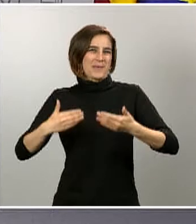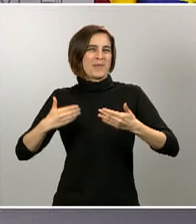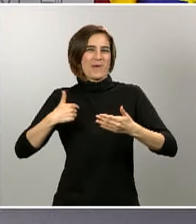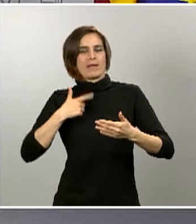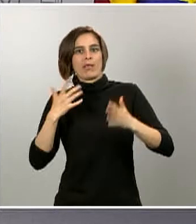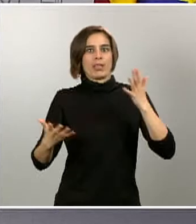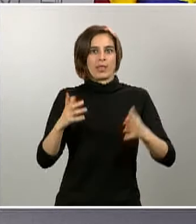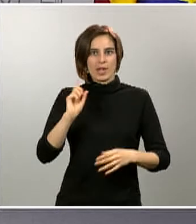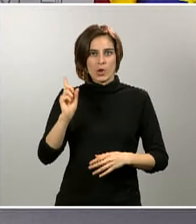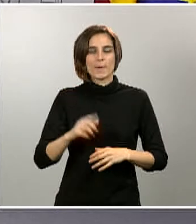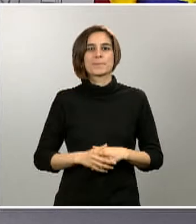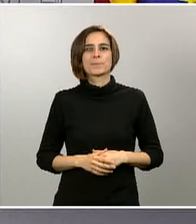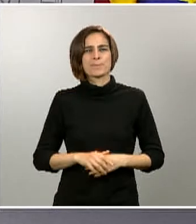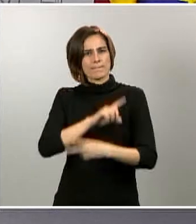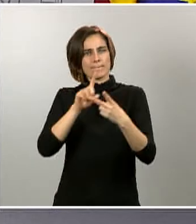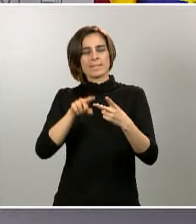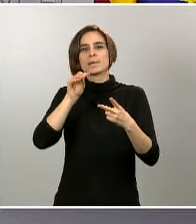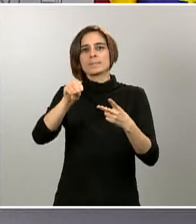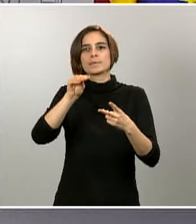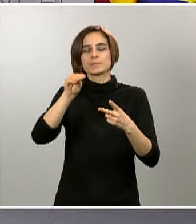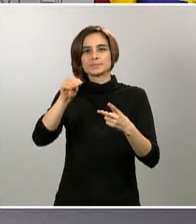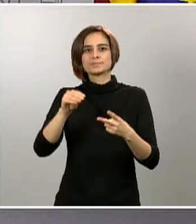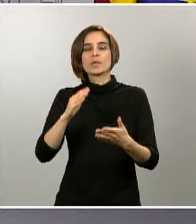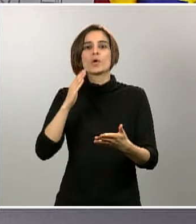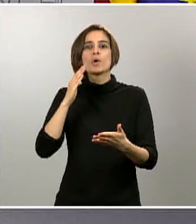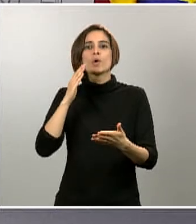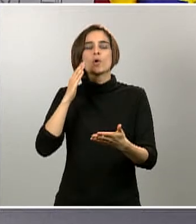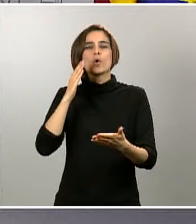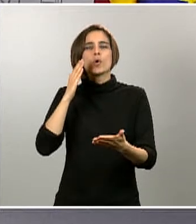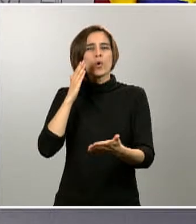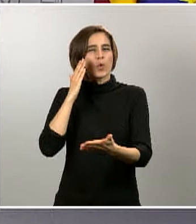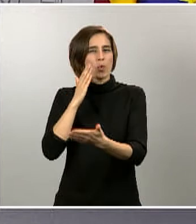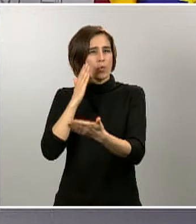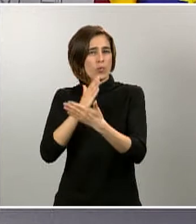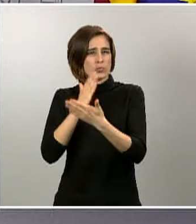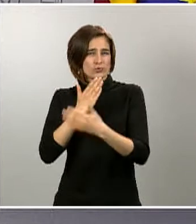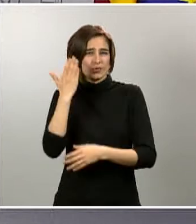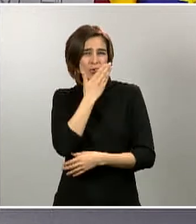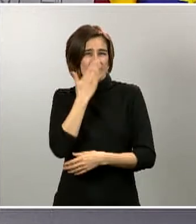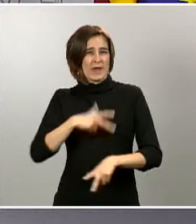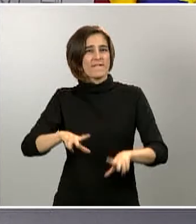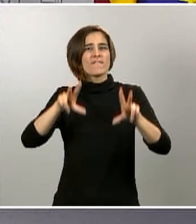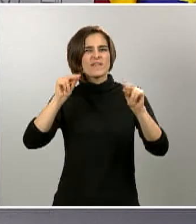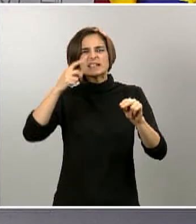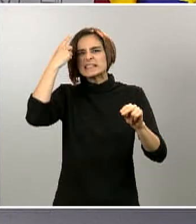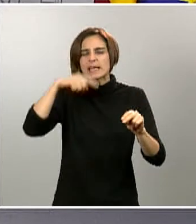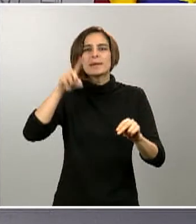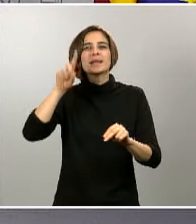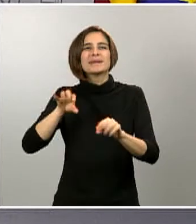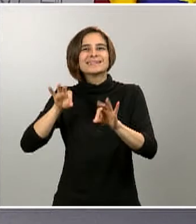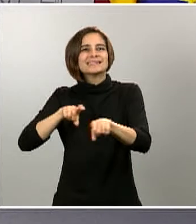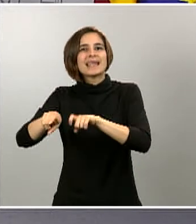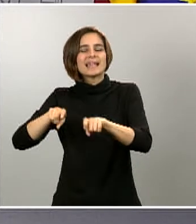la finalización de los cursos escolares y también, en concreto, con la celebración de la EBAU? Y otra pregunta tenía. El